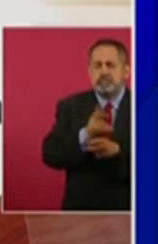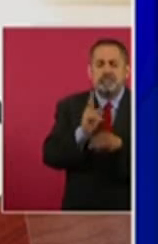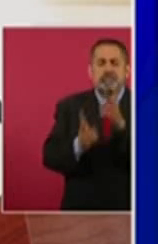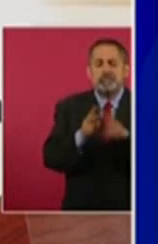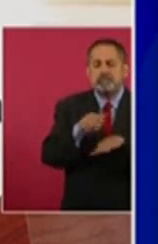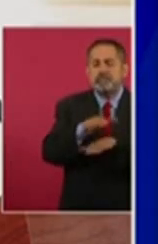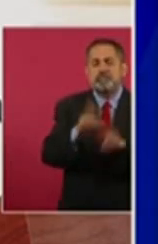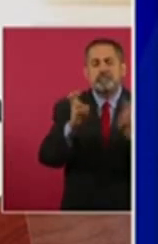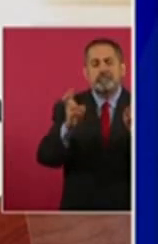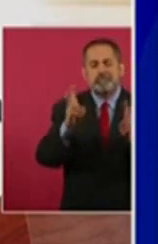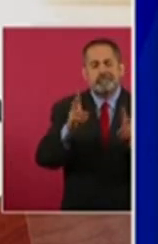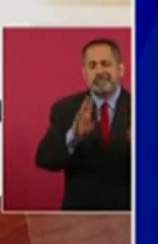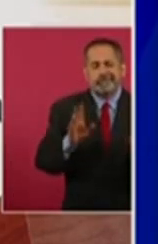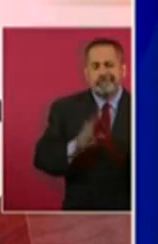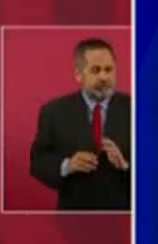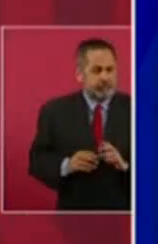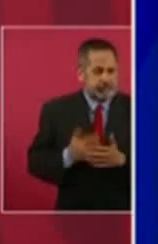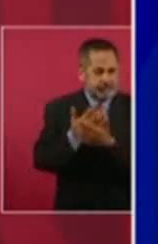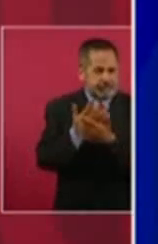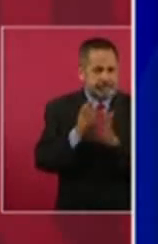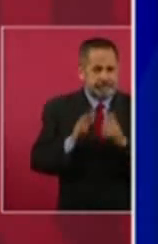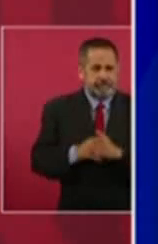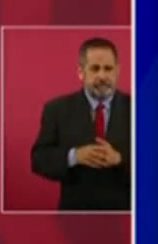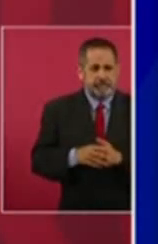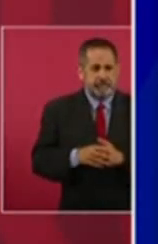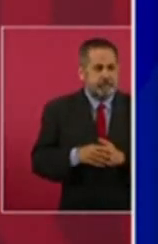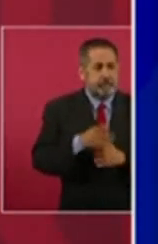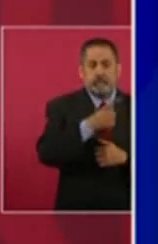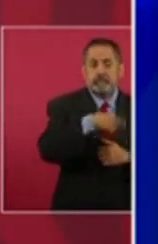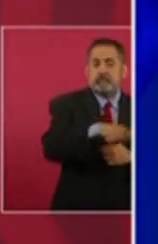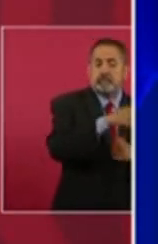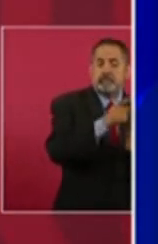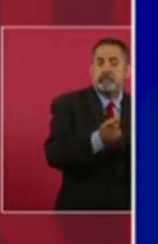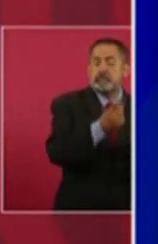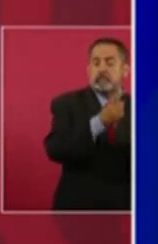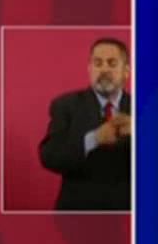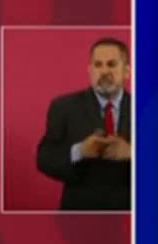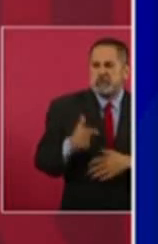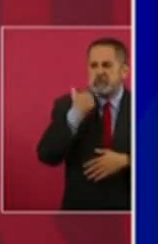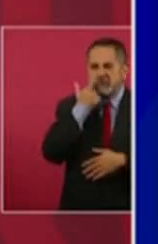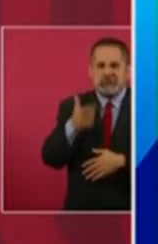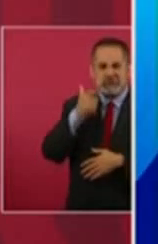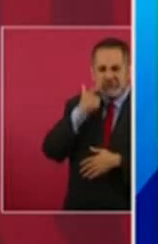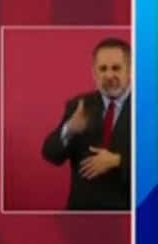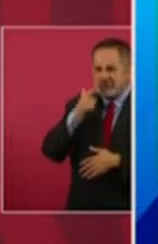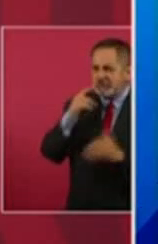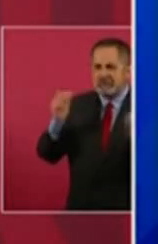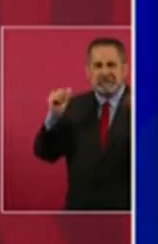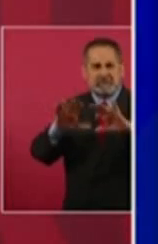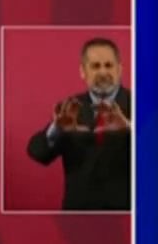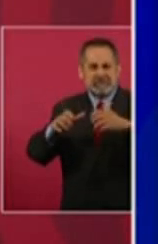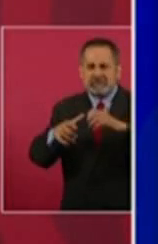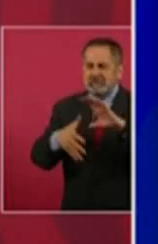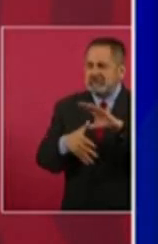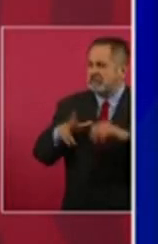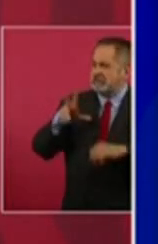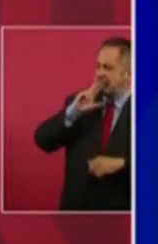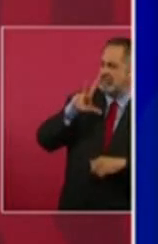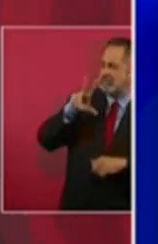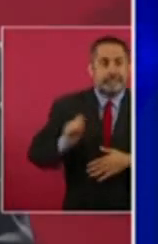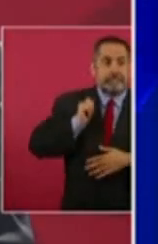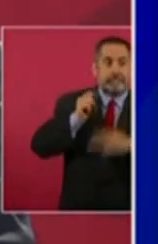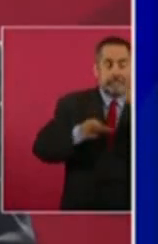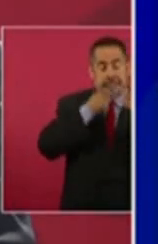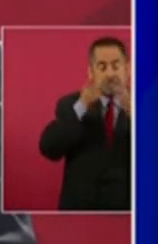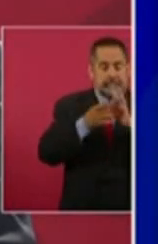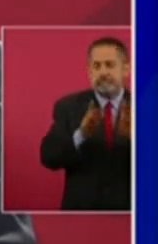generalmente para desinformar y para manipular. Entonces, hemos presentado varias iniciativas justamente para que estas mañaneras